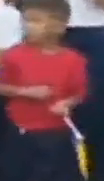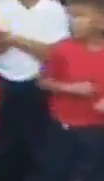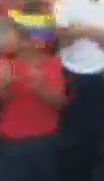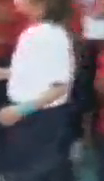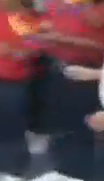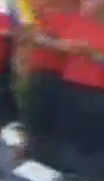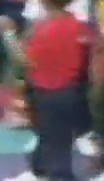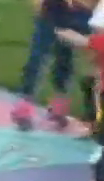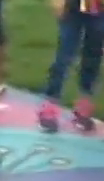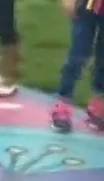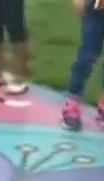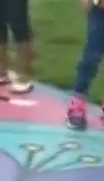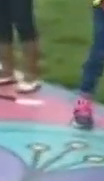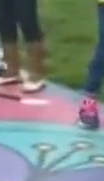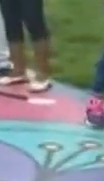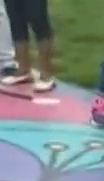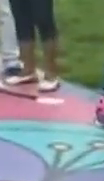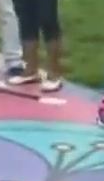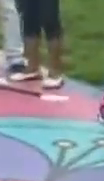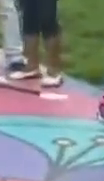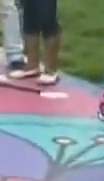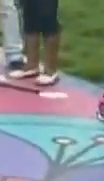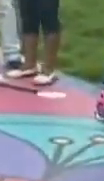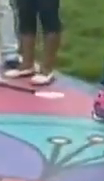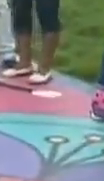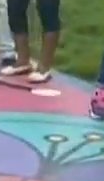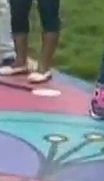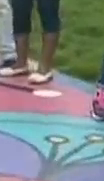las bailarinas, a los bailadores. Ah,